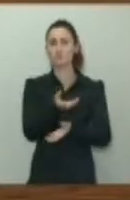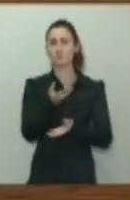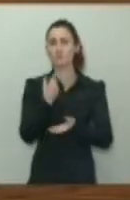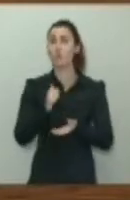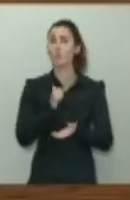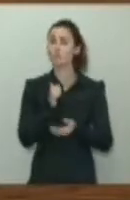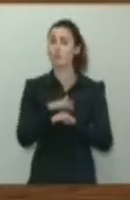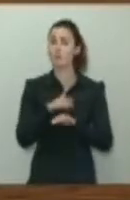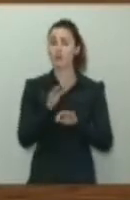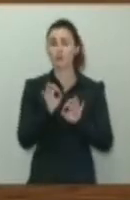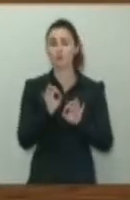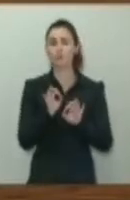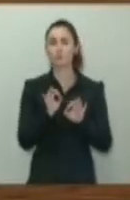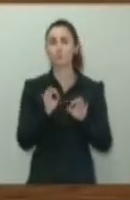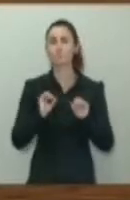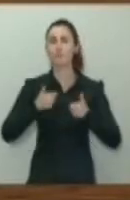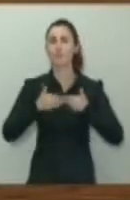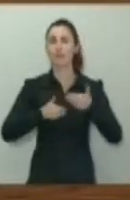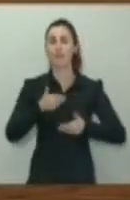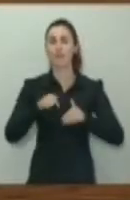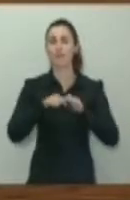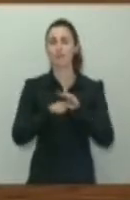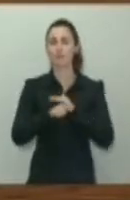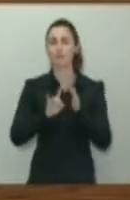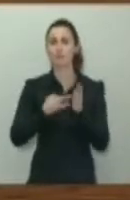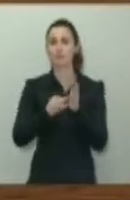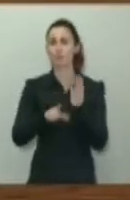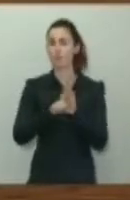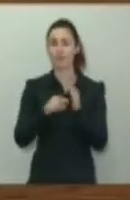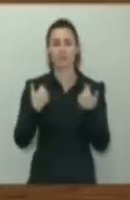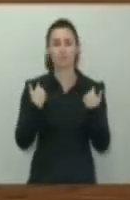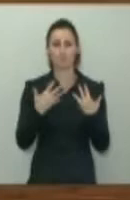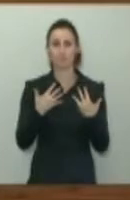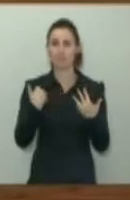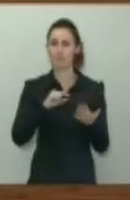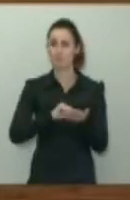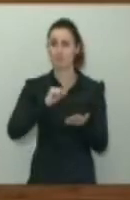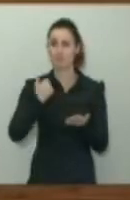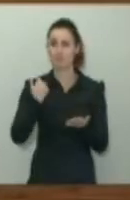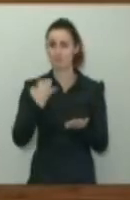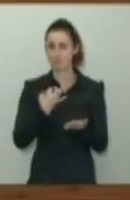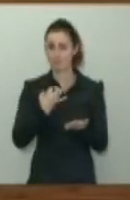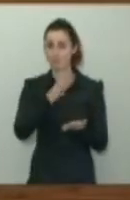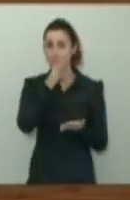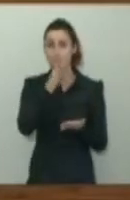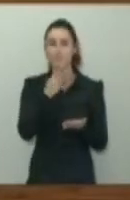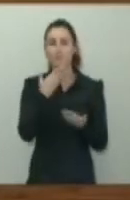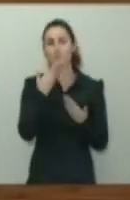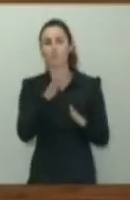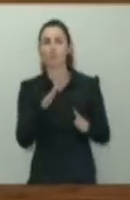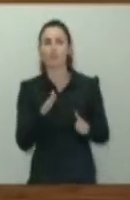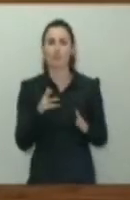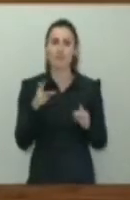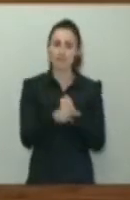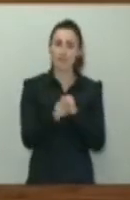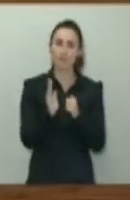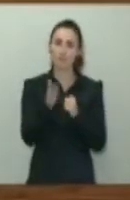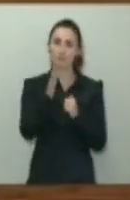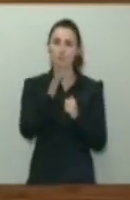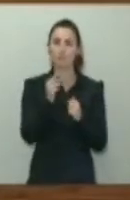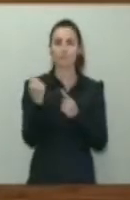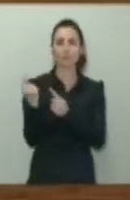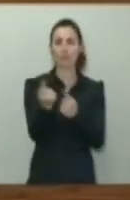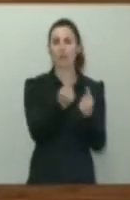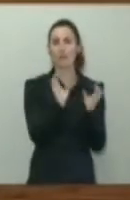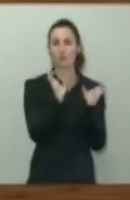de proceder a la tramitación de este proyecto de ley a la mayor brevedad, sin perjuicio de las razones que cada uno de los grupos